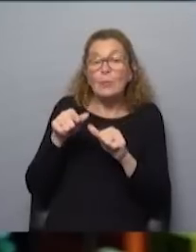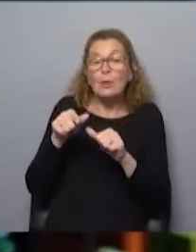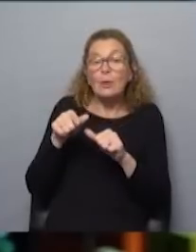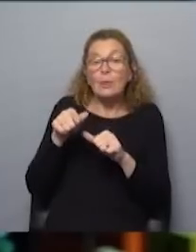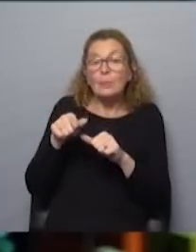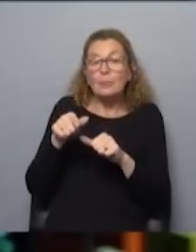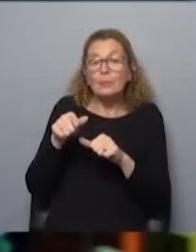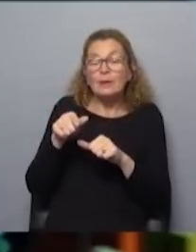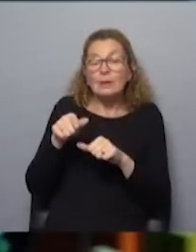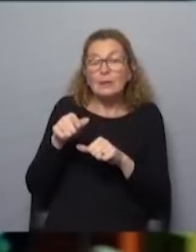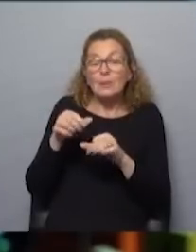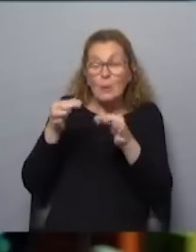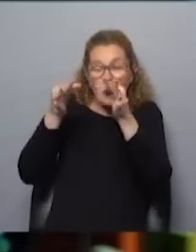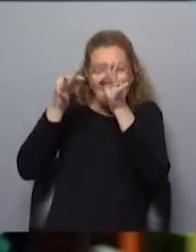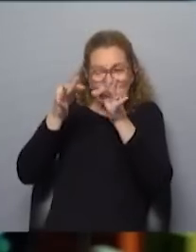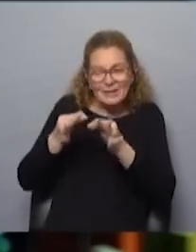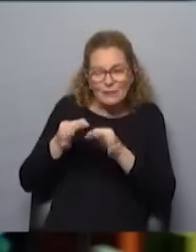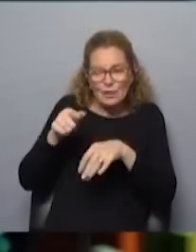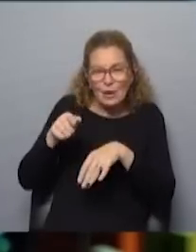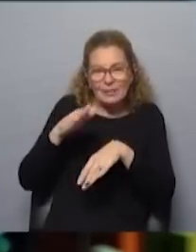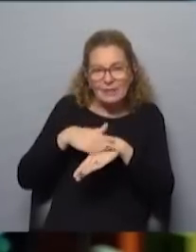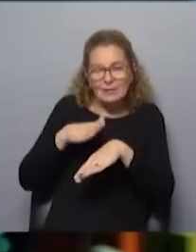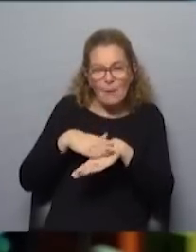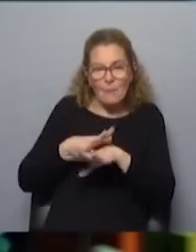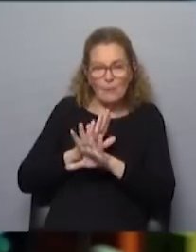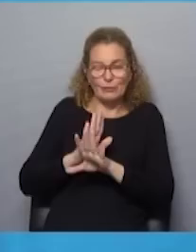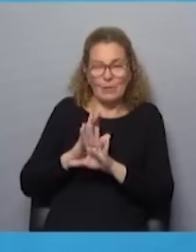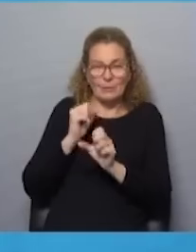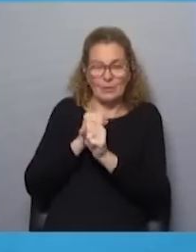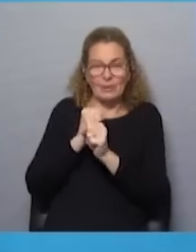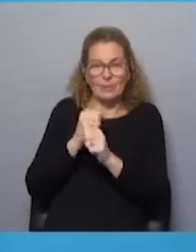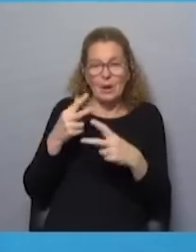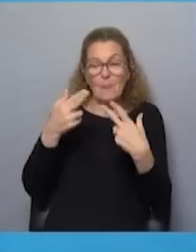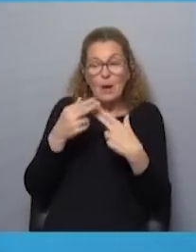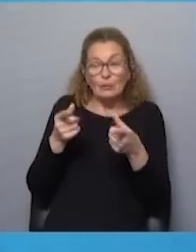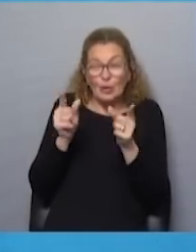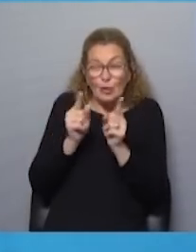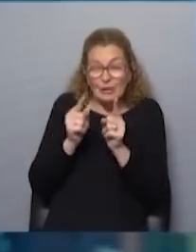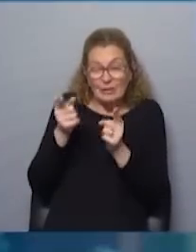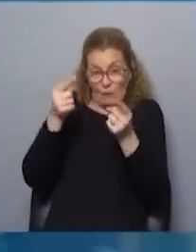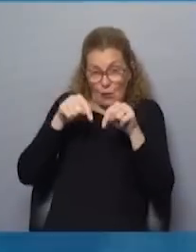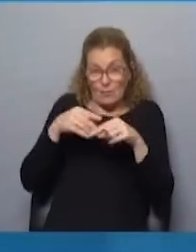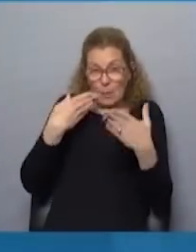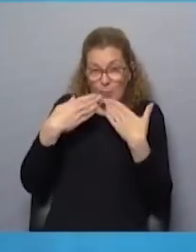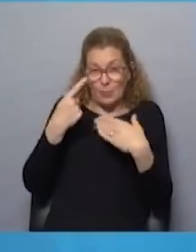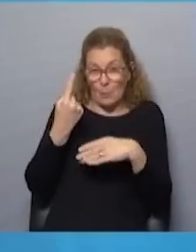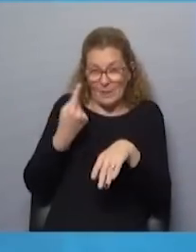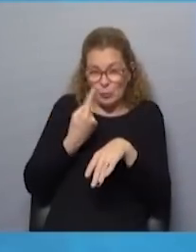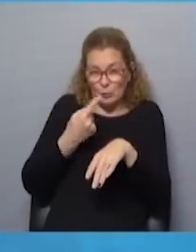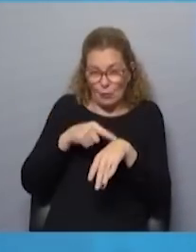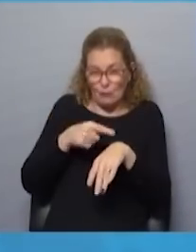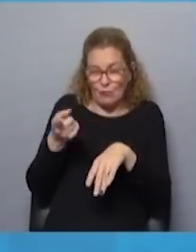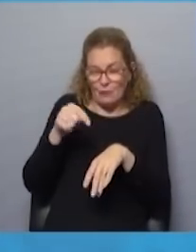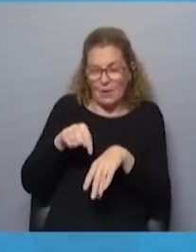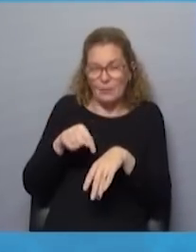ha sido específicamente habilitados y le propongo una pequeña pausa y seguimos conversando le aparecen números mixtos ya sabemos aquí en lado